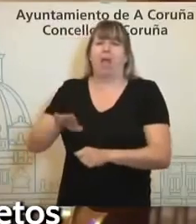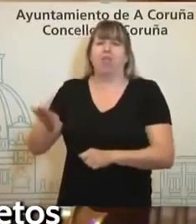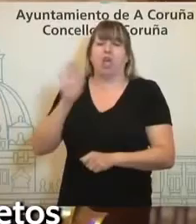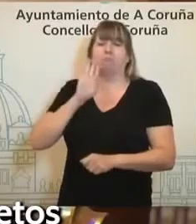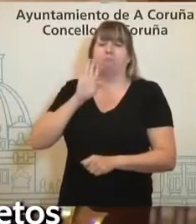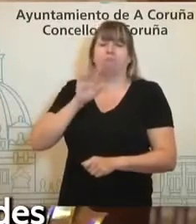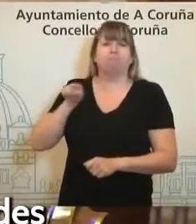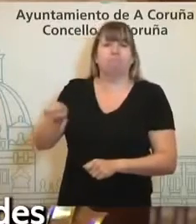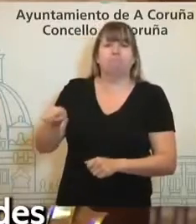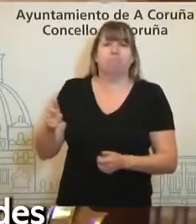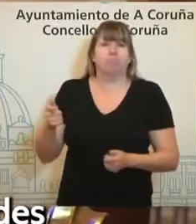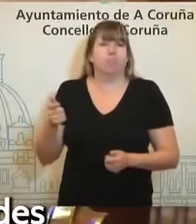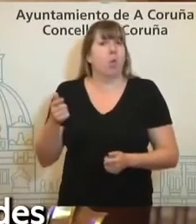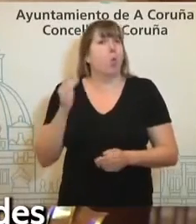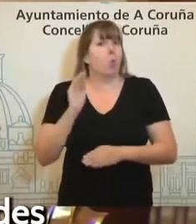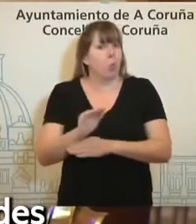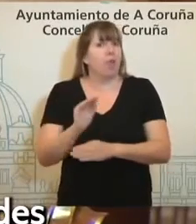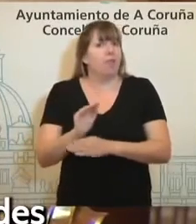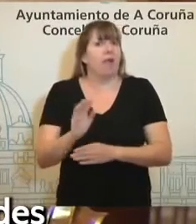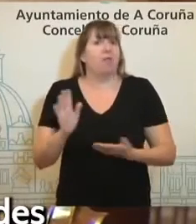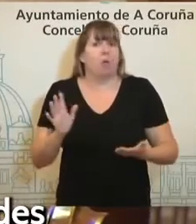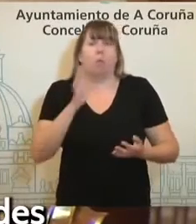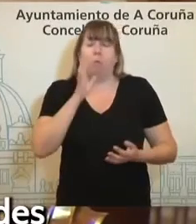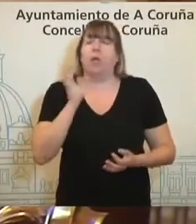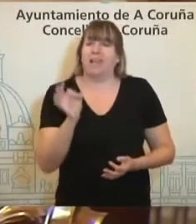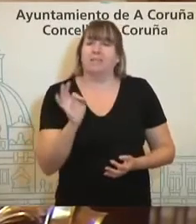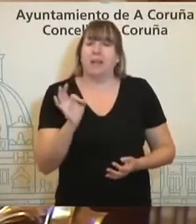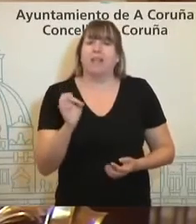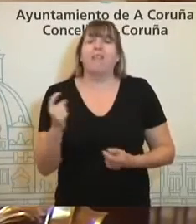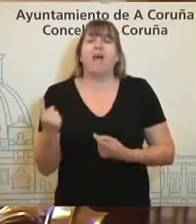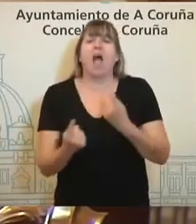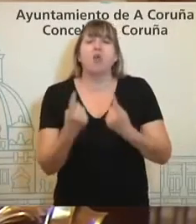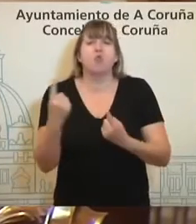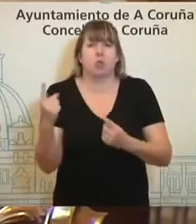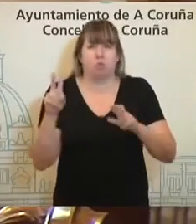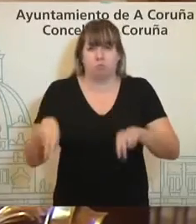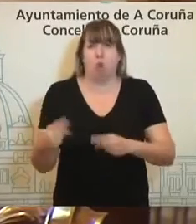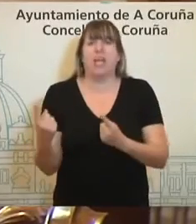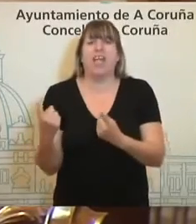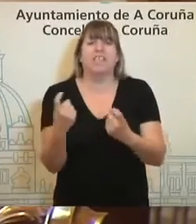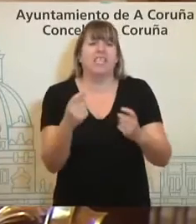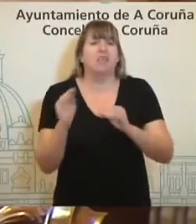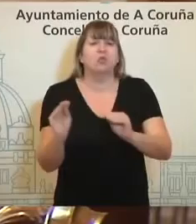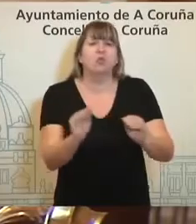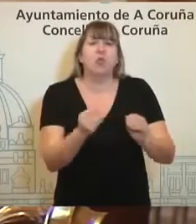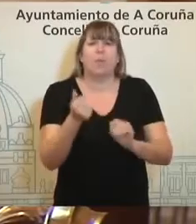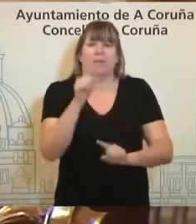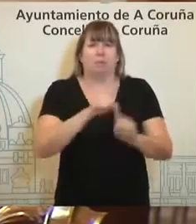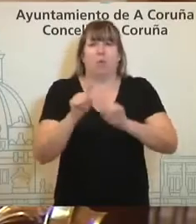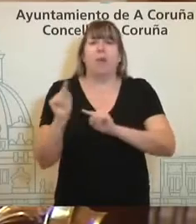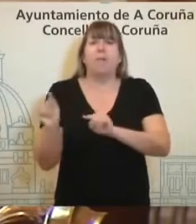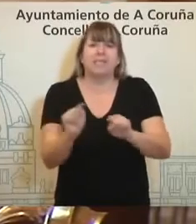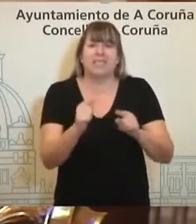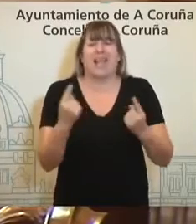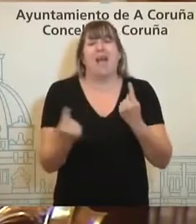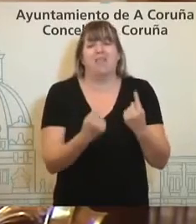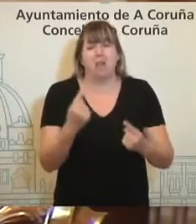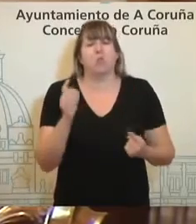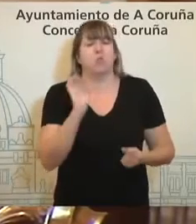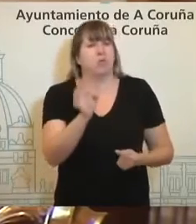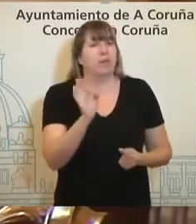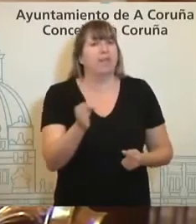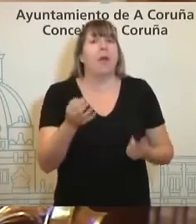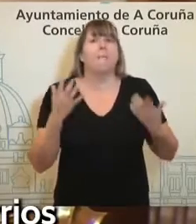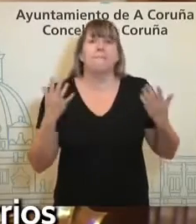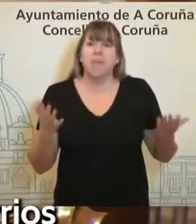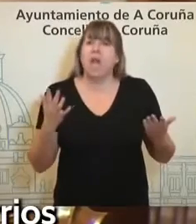barrios concretos que efectivamente teñen as súas necesidades, as súas demandas, os seus problemas, pero que non